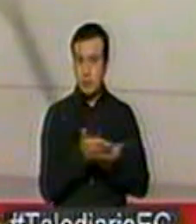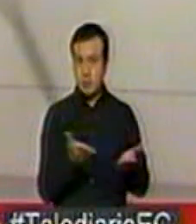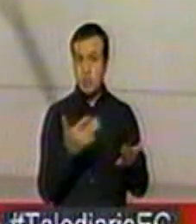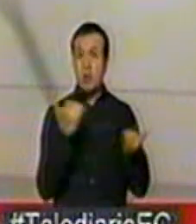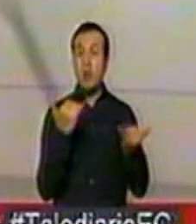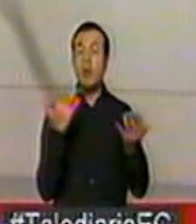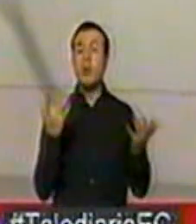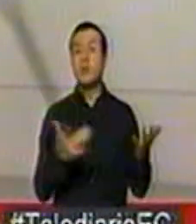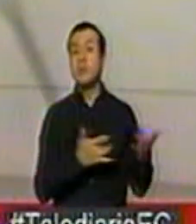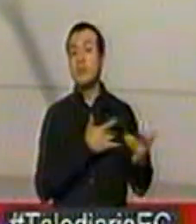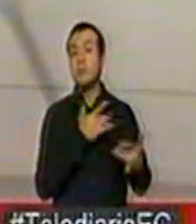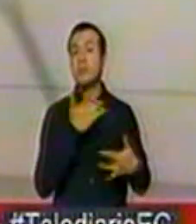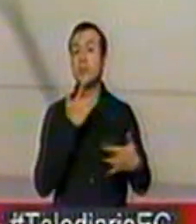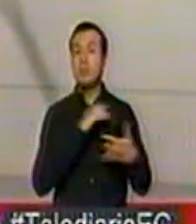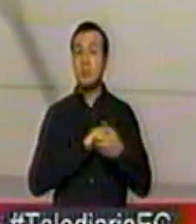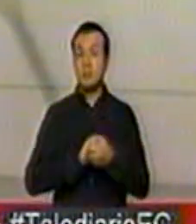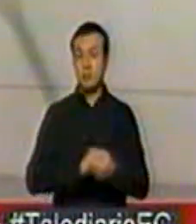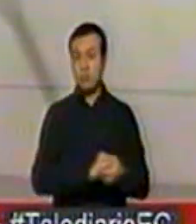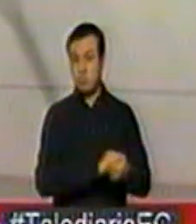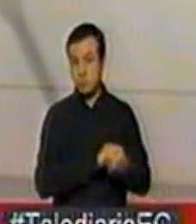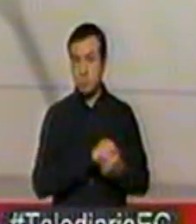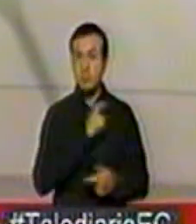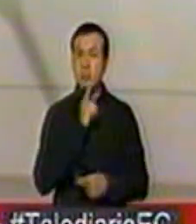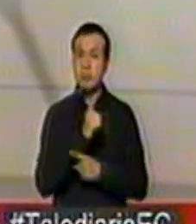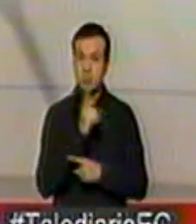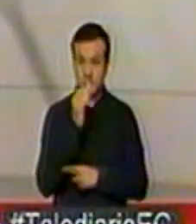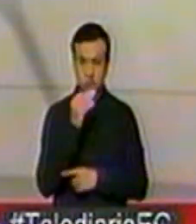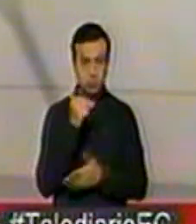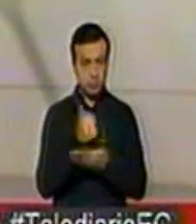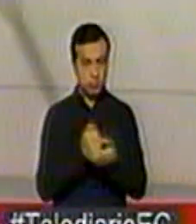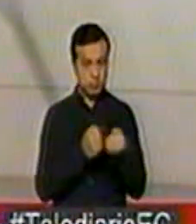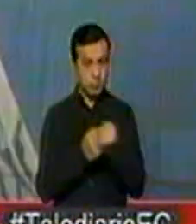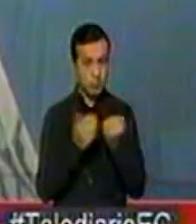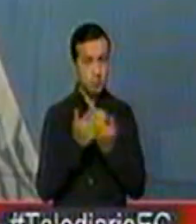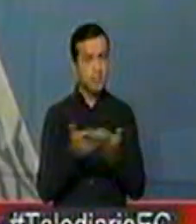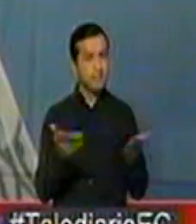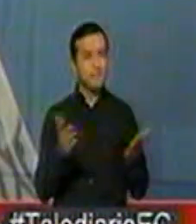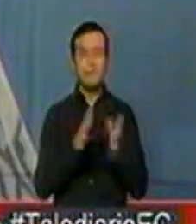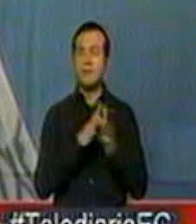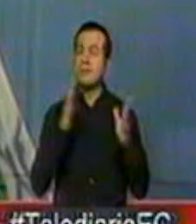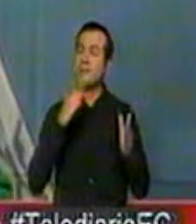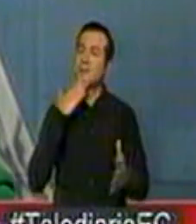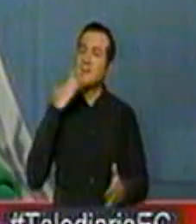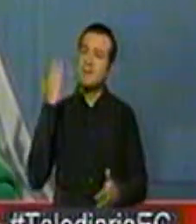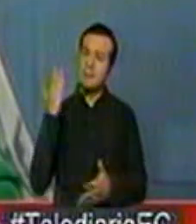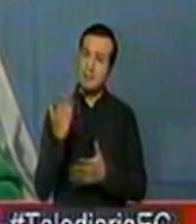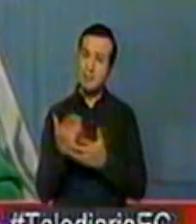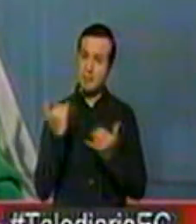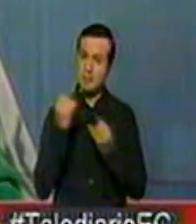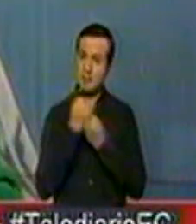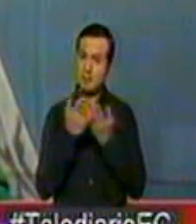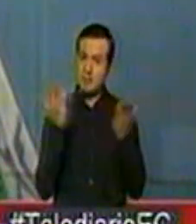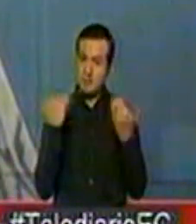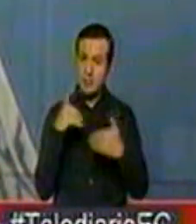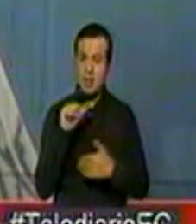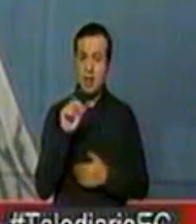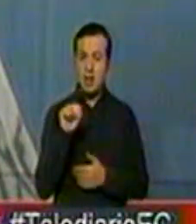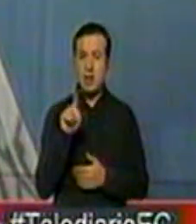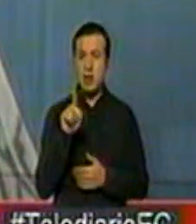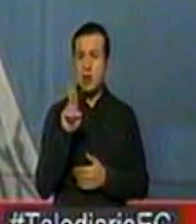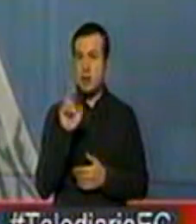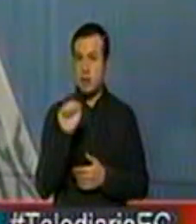ese espíritu de solidaridad, es lo que podemos ofrecerles. Muchísimas gracias por acompañarnos el día de hoy, Andrés Terán,